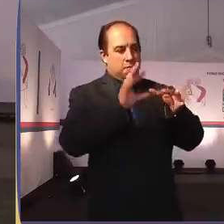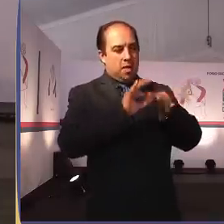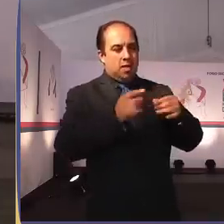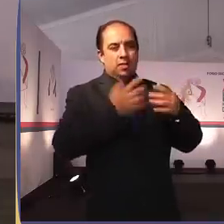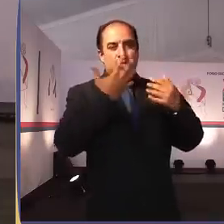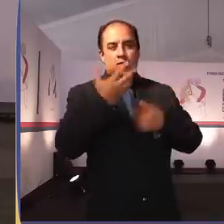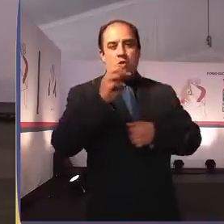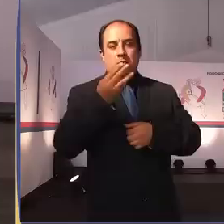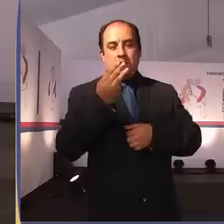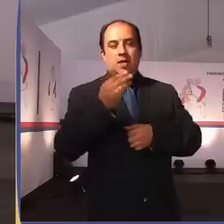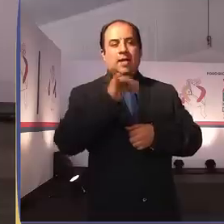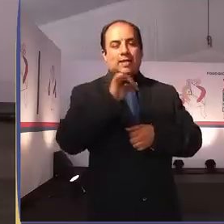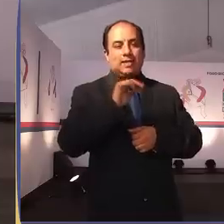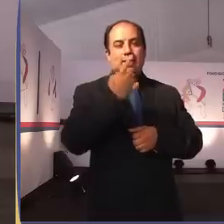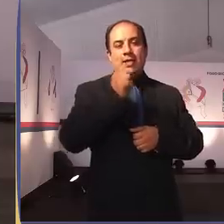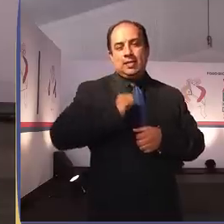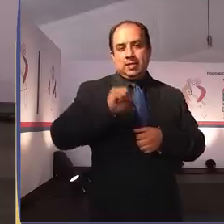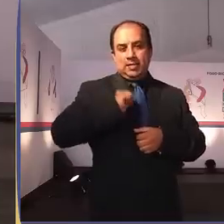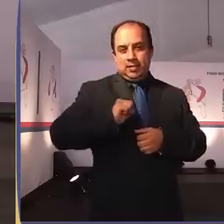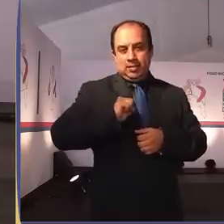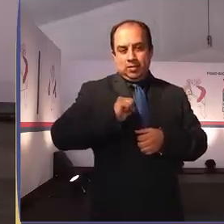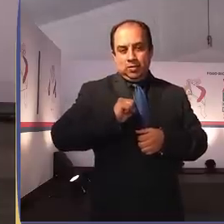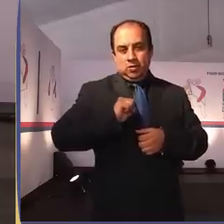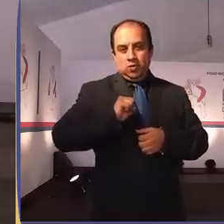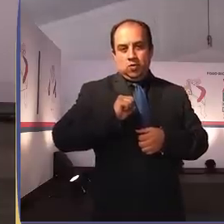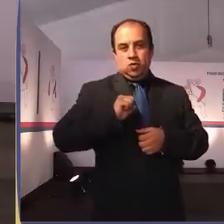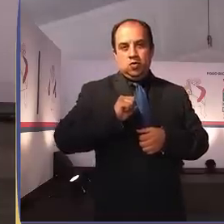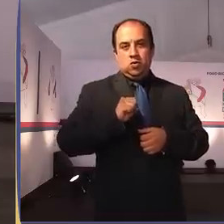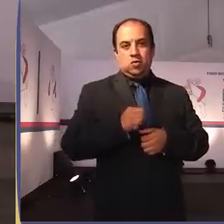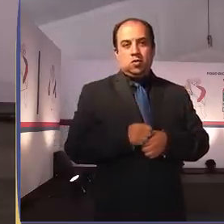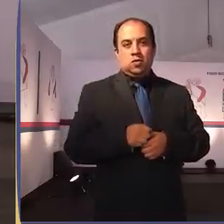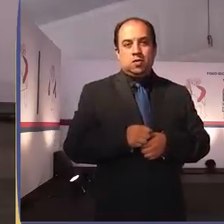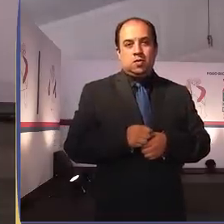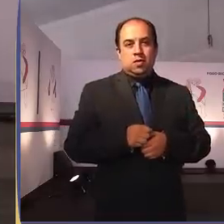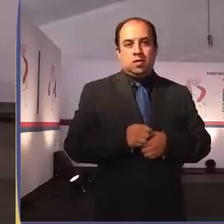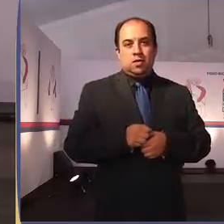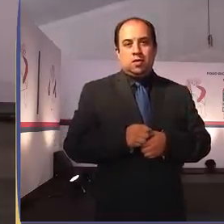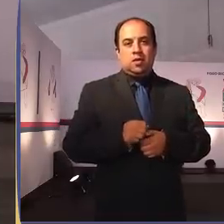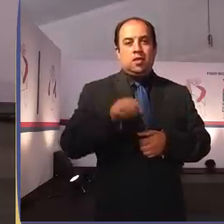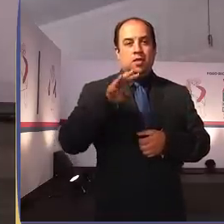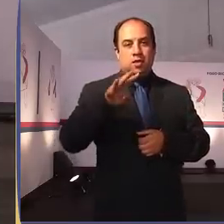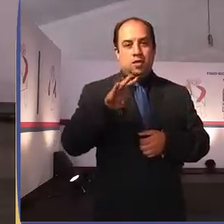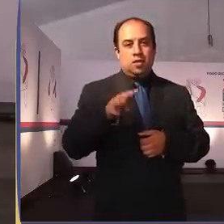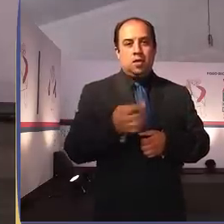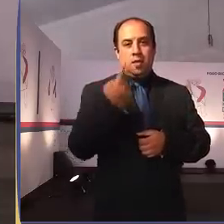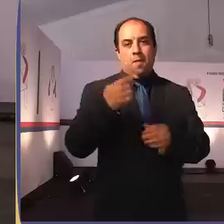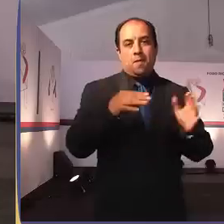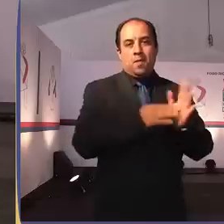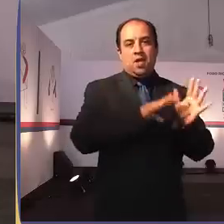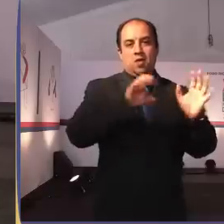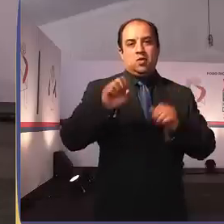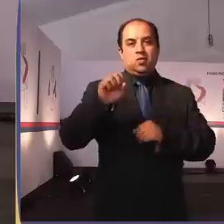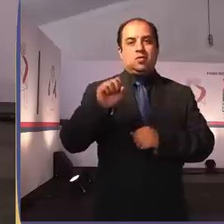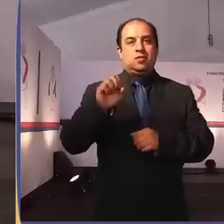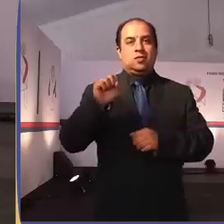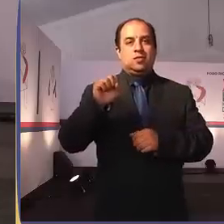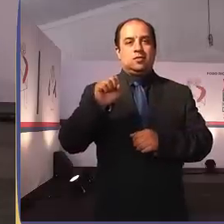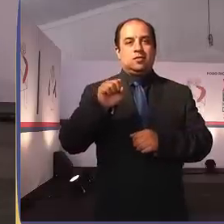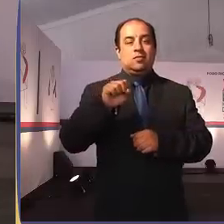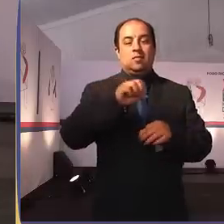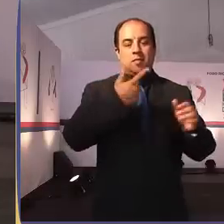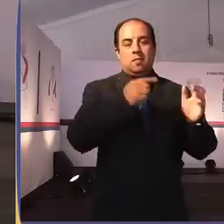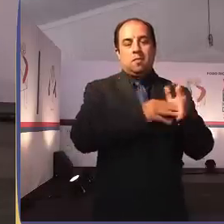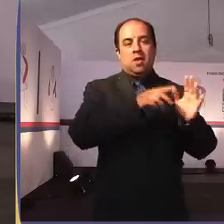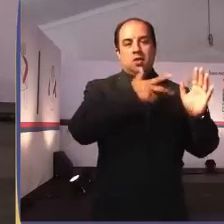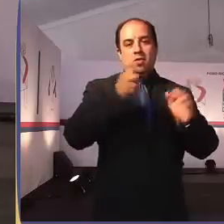está diciendo que sí, que fue en el siglo, ¿qué dijiste? 862. No, siglo XIX. Bueno, está bien. Y venían los franceses. Venían los franceses. Y